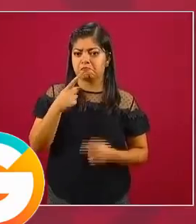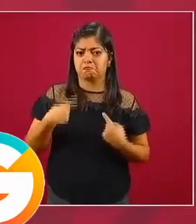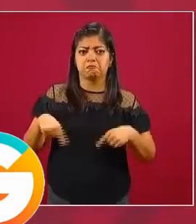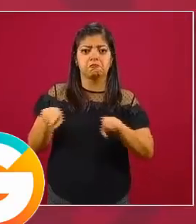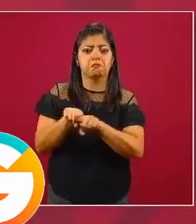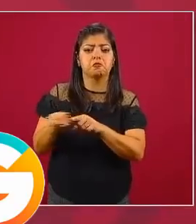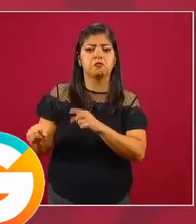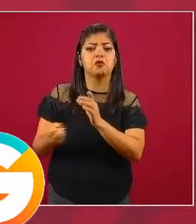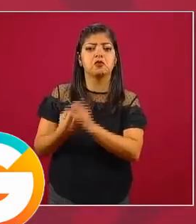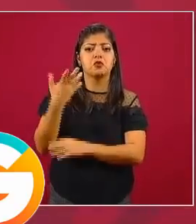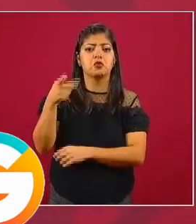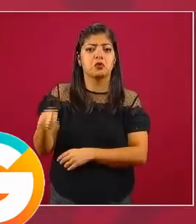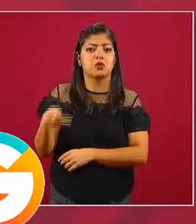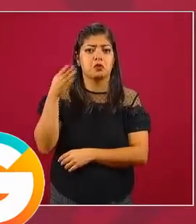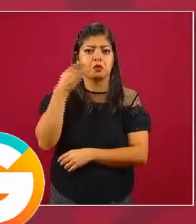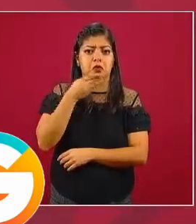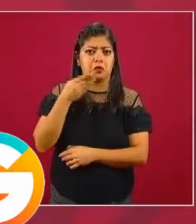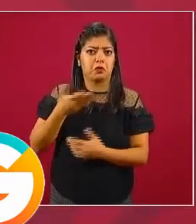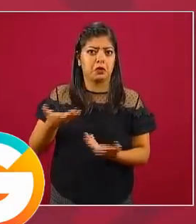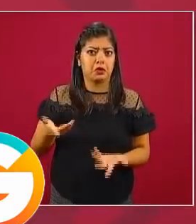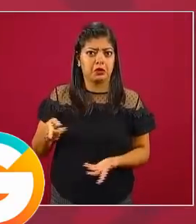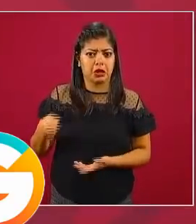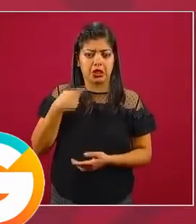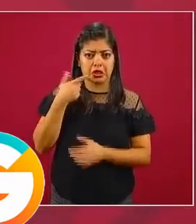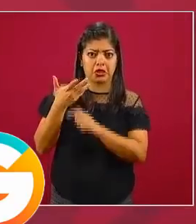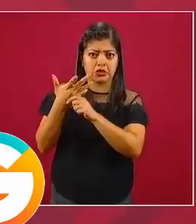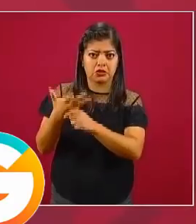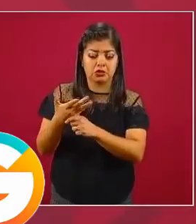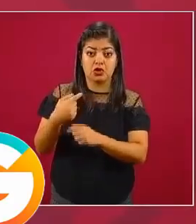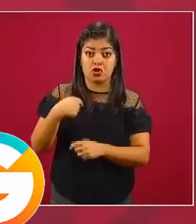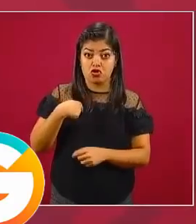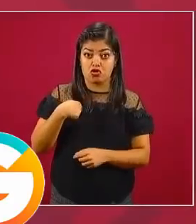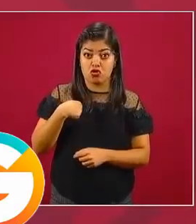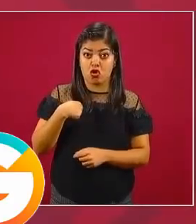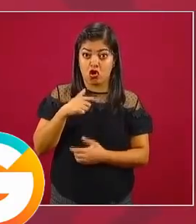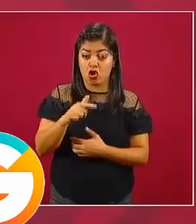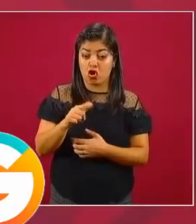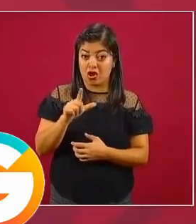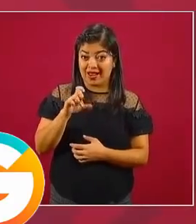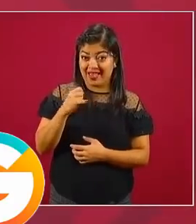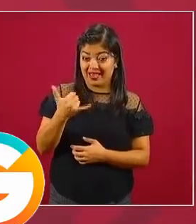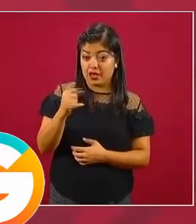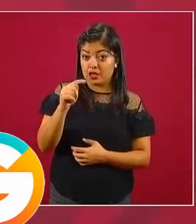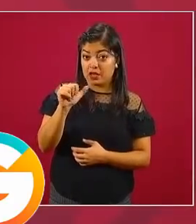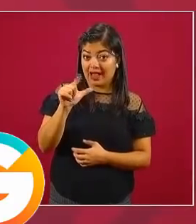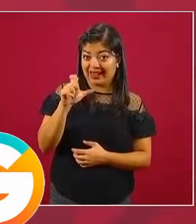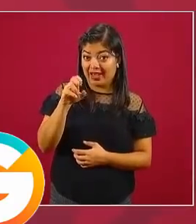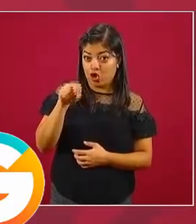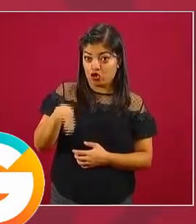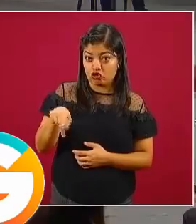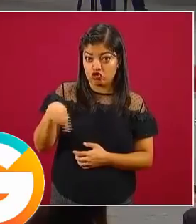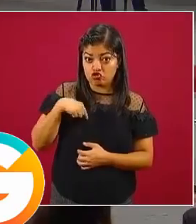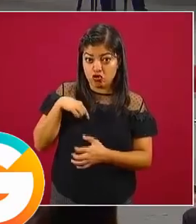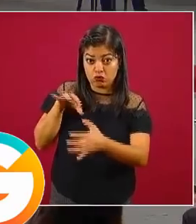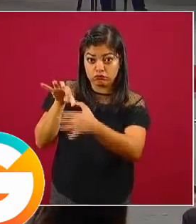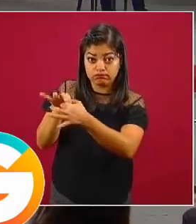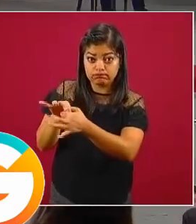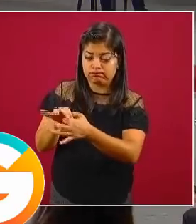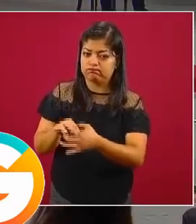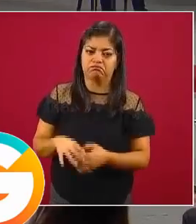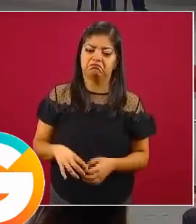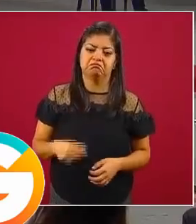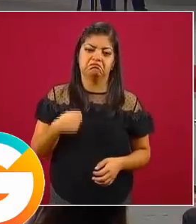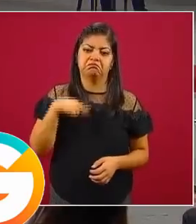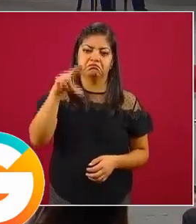Testamento. No coincido con la ley del talión. Si a esas vamos, pues nos vamos a quedar